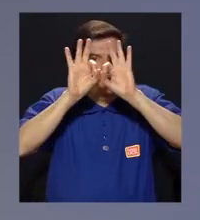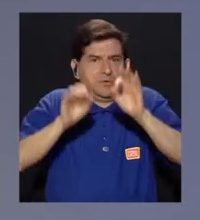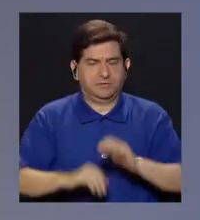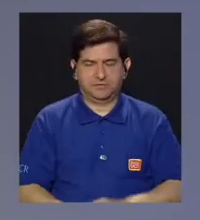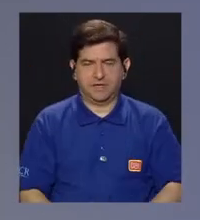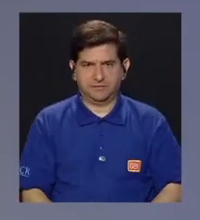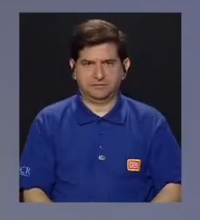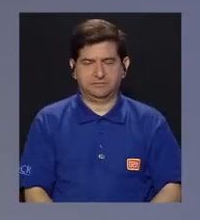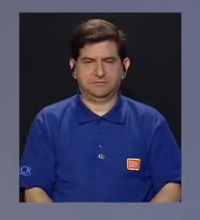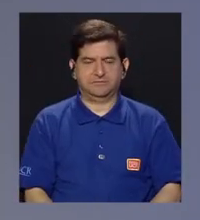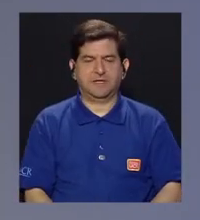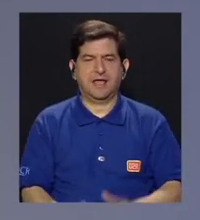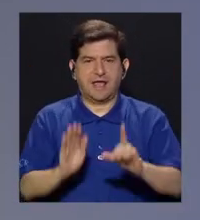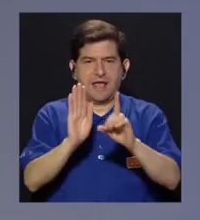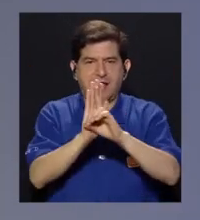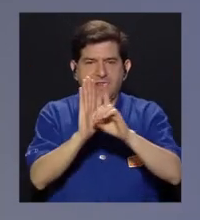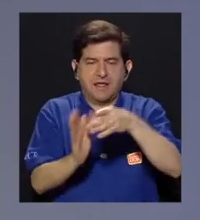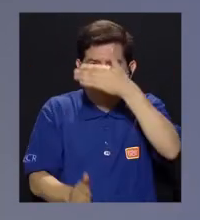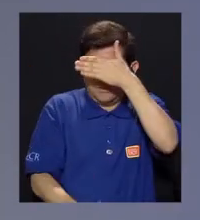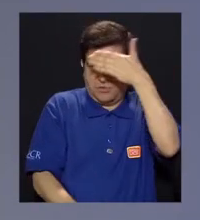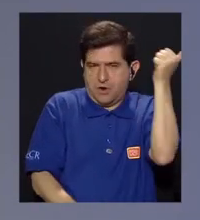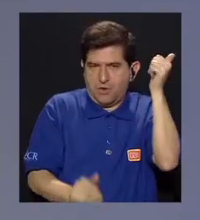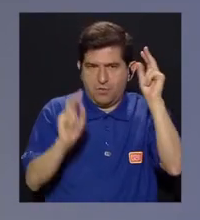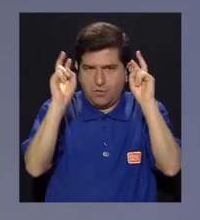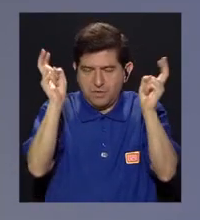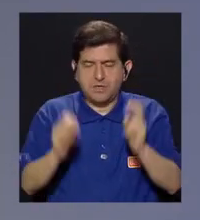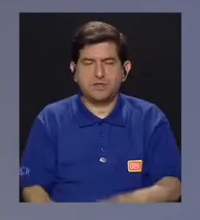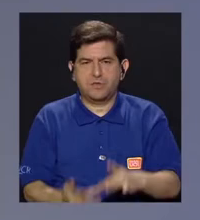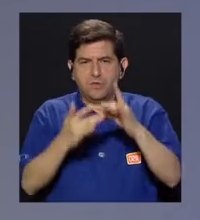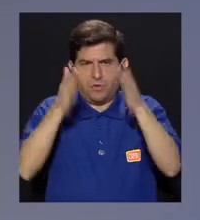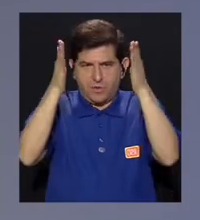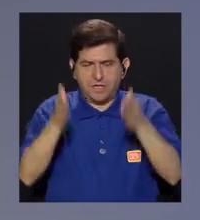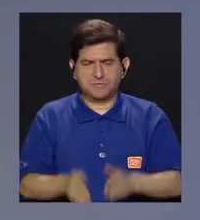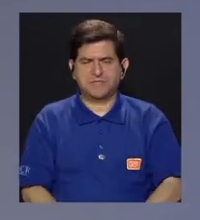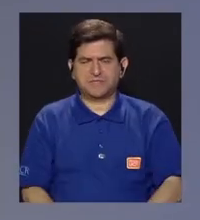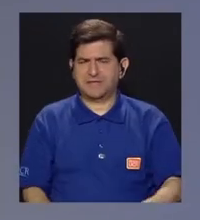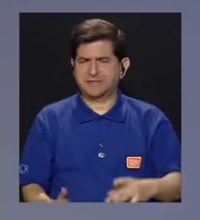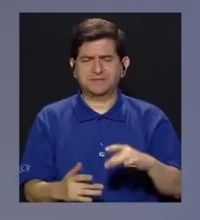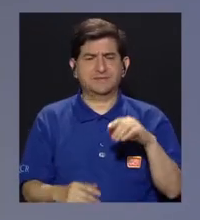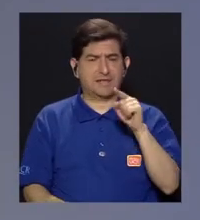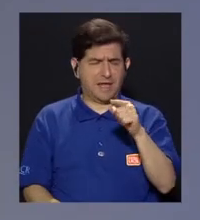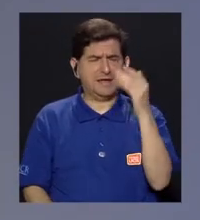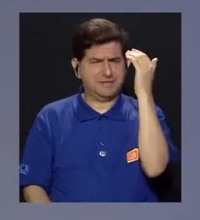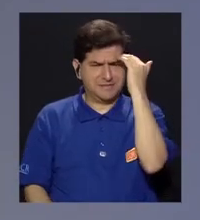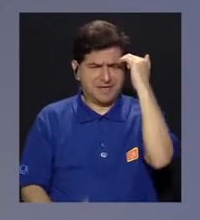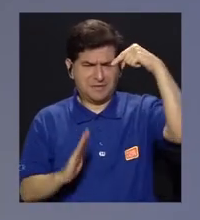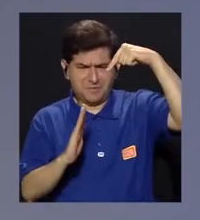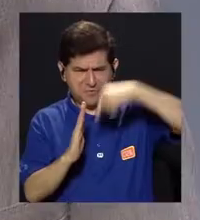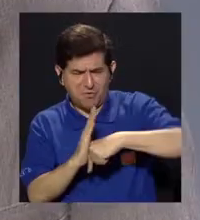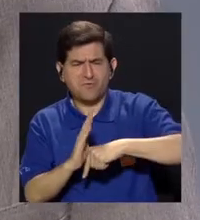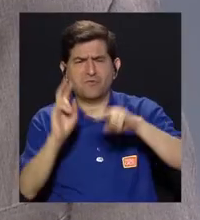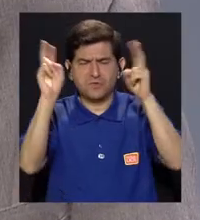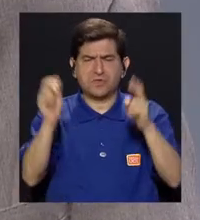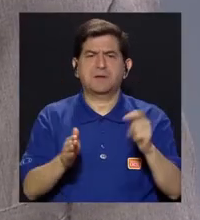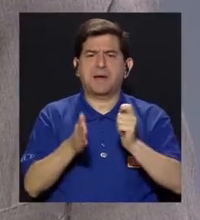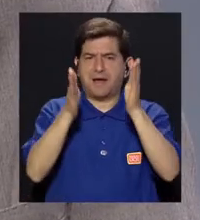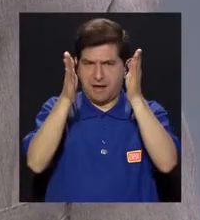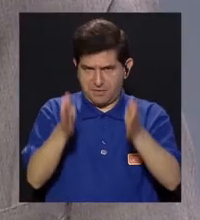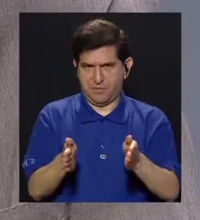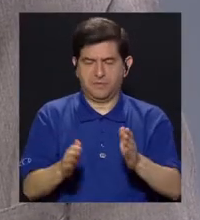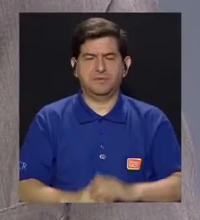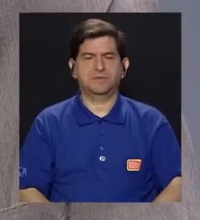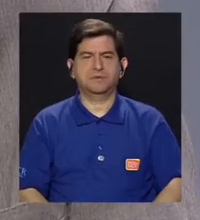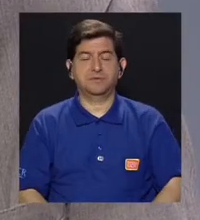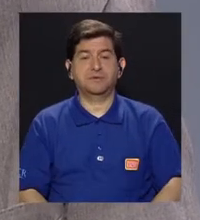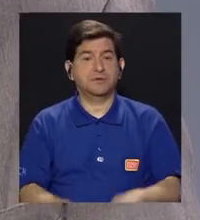tiene que ver con el derecho al olvido tenemos una especialista de lujo que casualmente conoce profundamente sobre este tema es un abogado